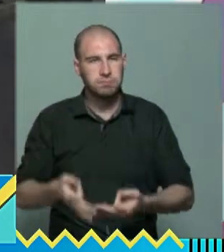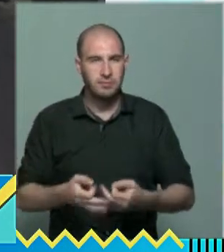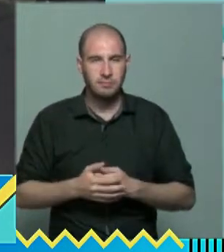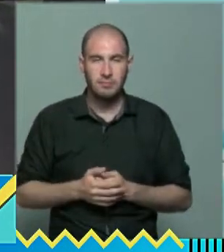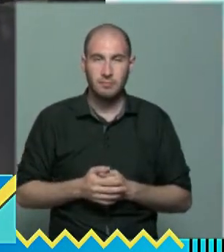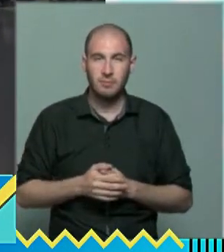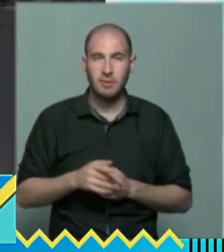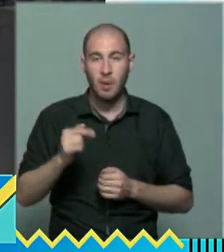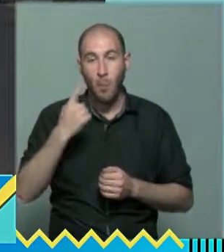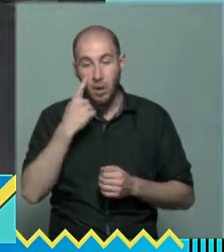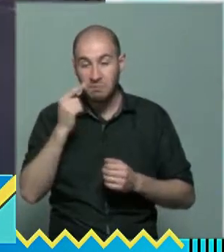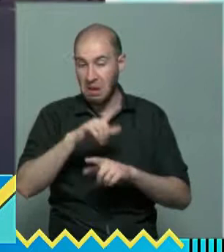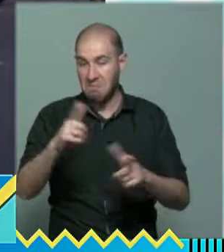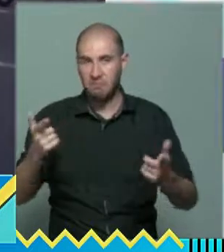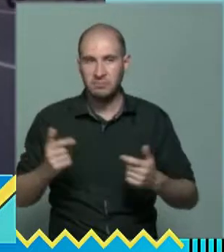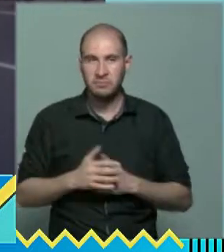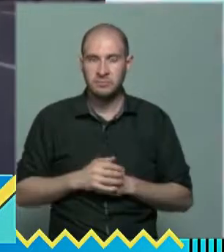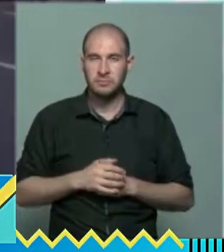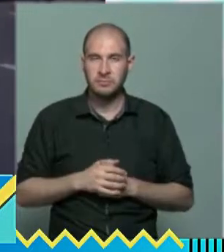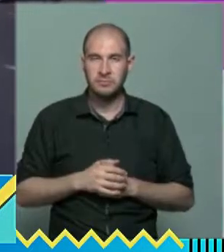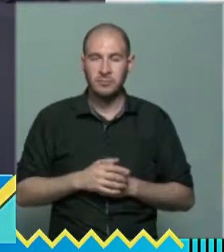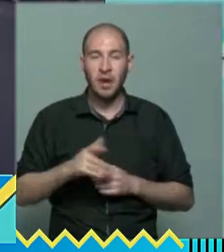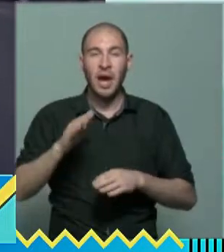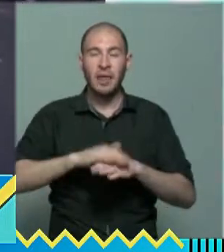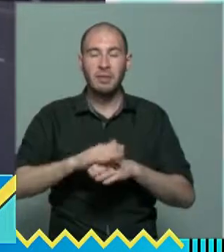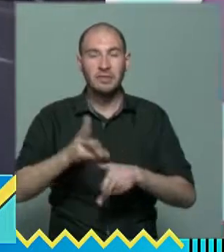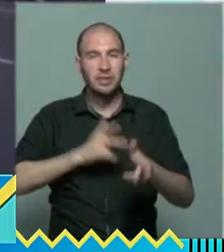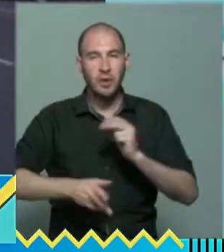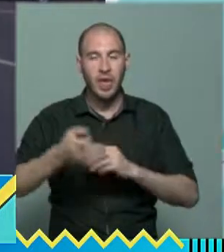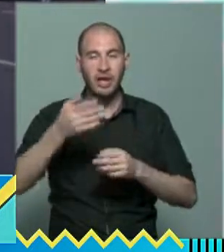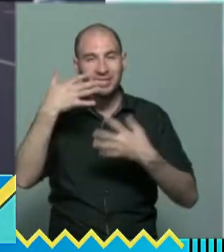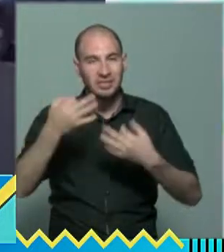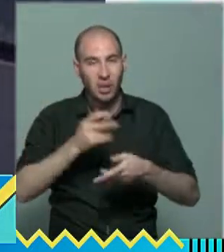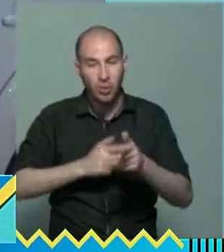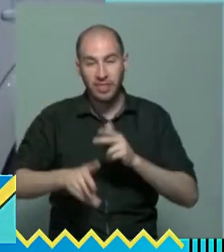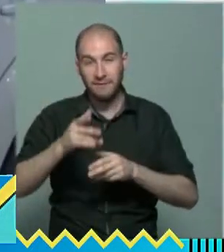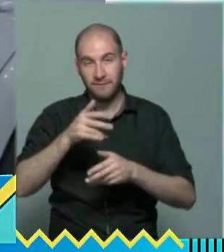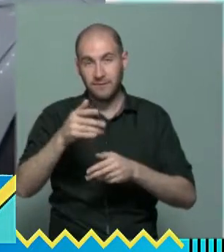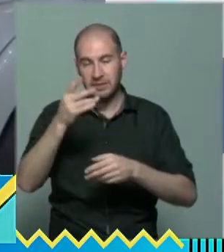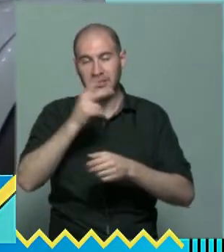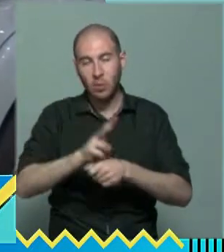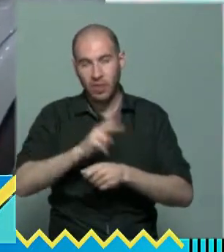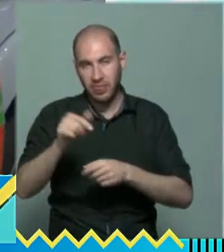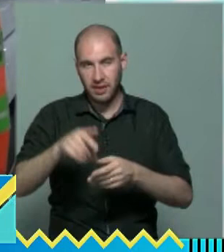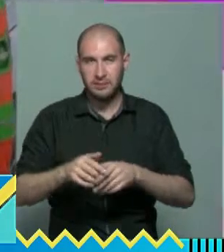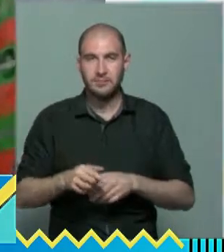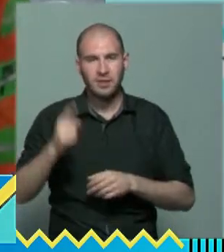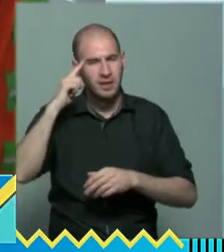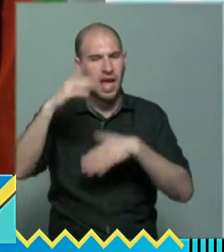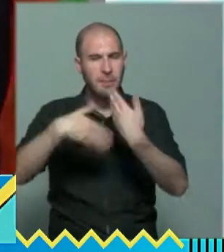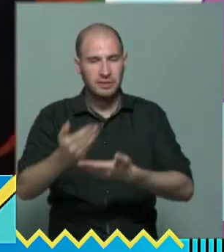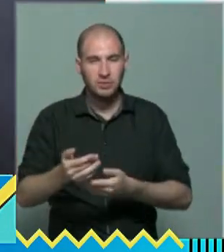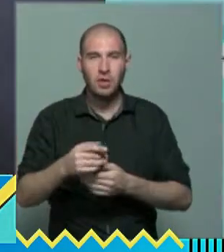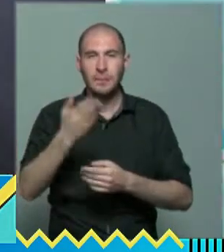No hemos visto en los municipios que tienen a cargo la seguridad vial tener esta formación en